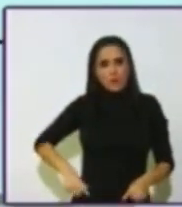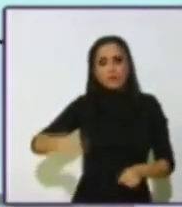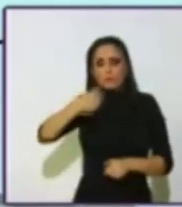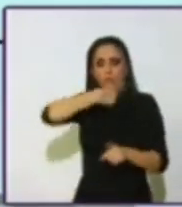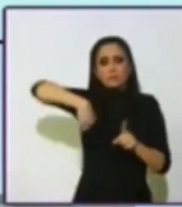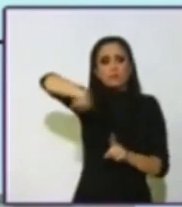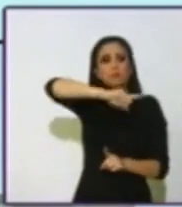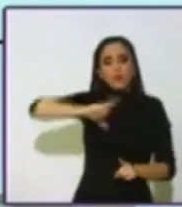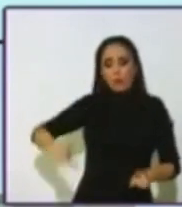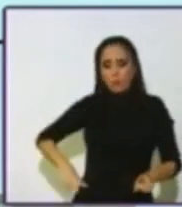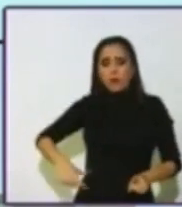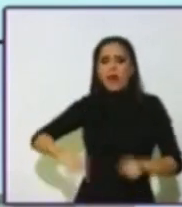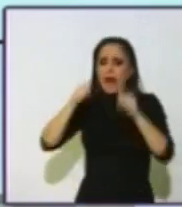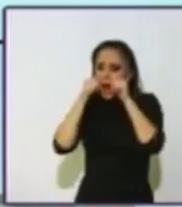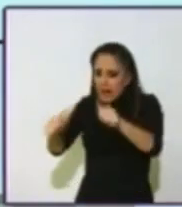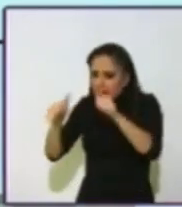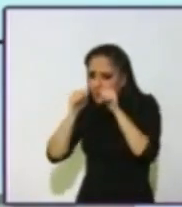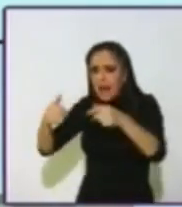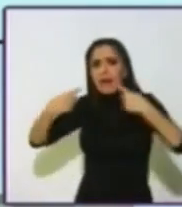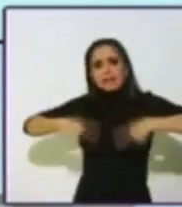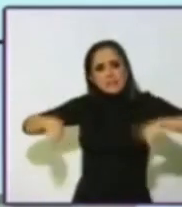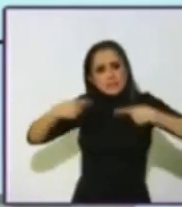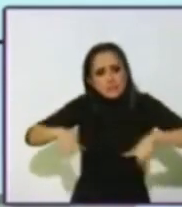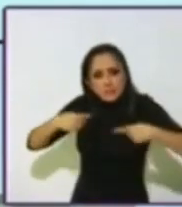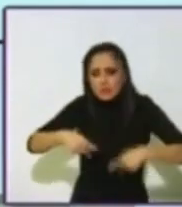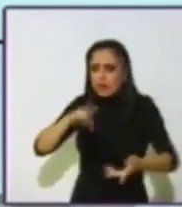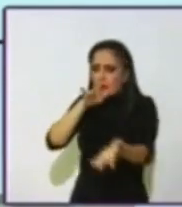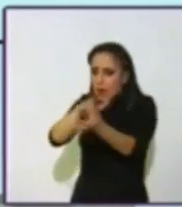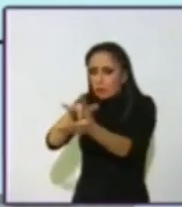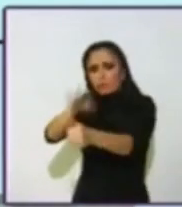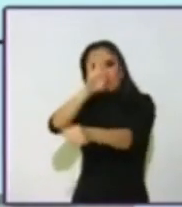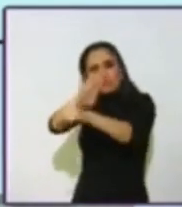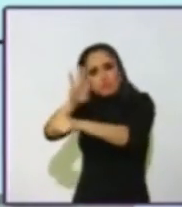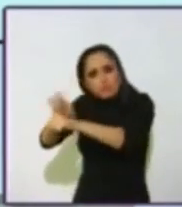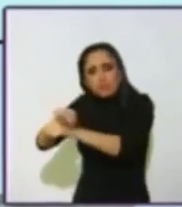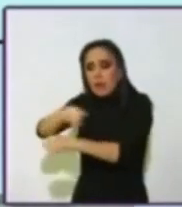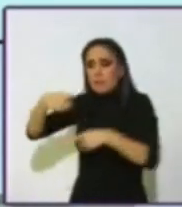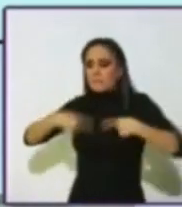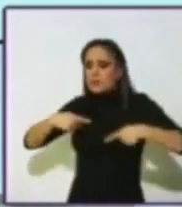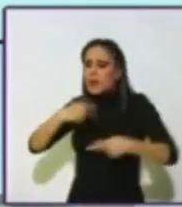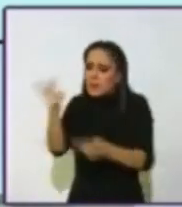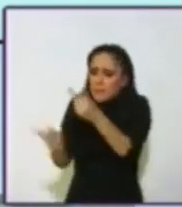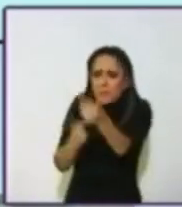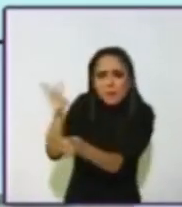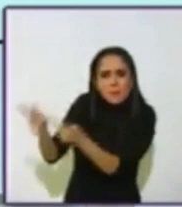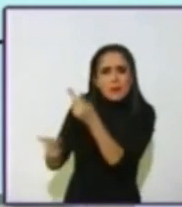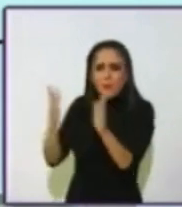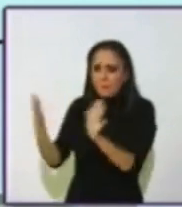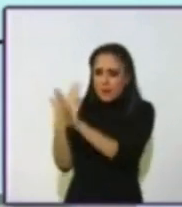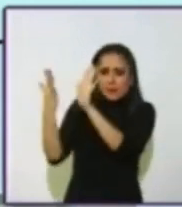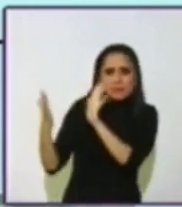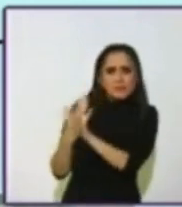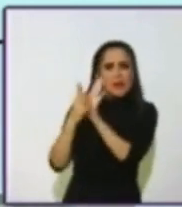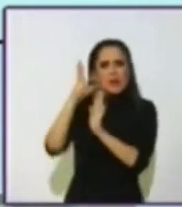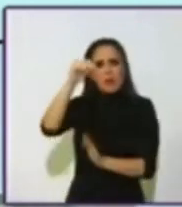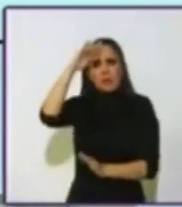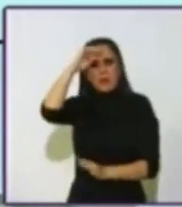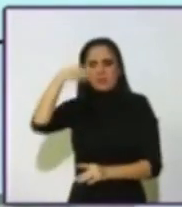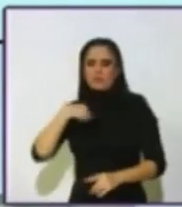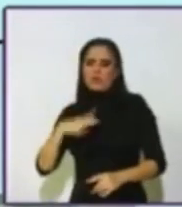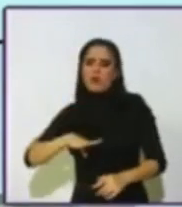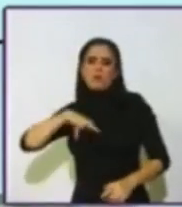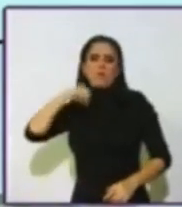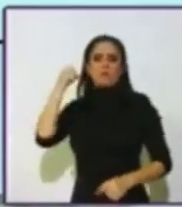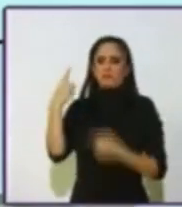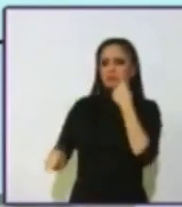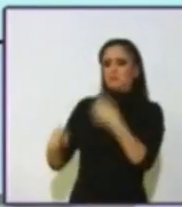a partir del 5 de diciembre siguiente. Durante un mitin realizado en la delegación Coyoacán, expresó que a 7 meses del sismo del